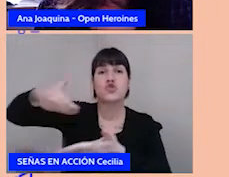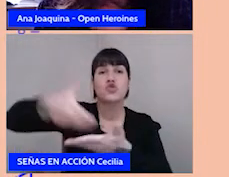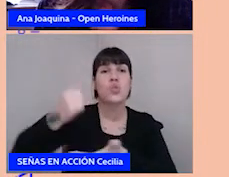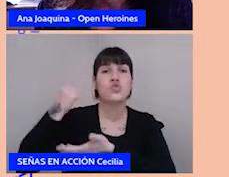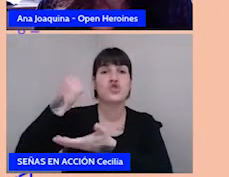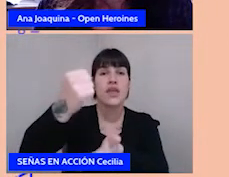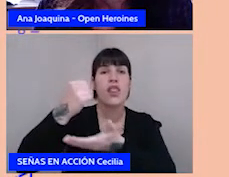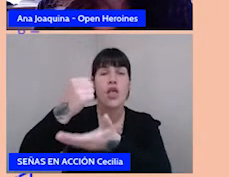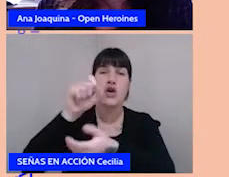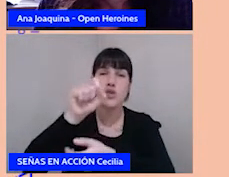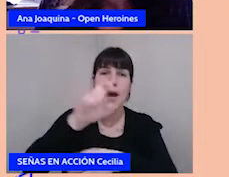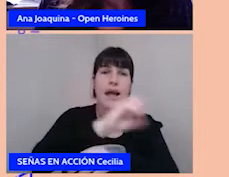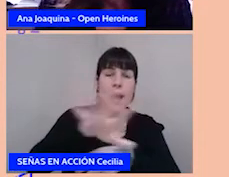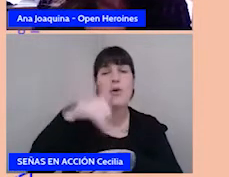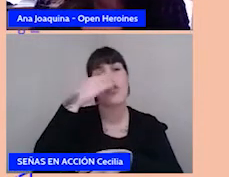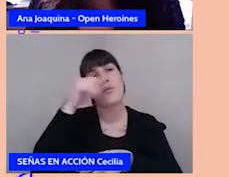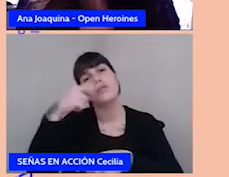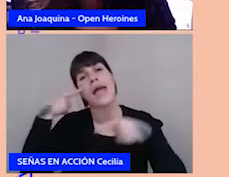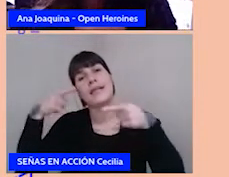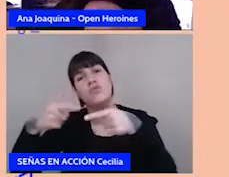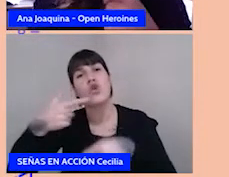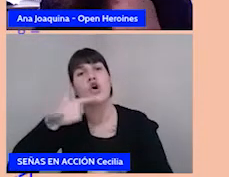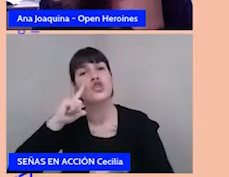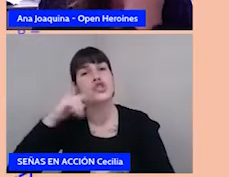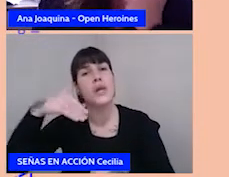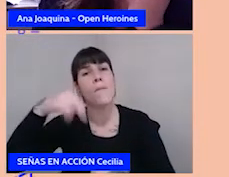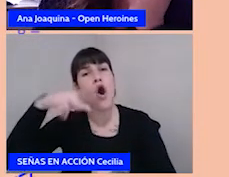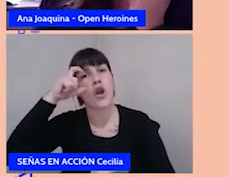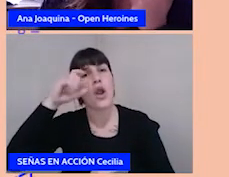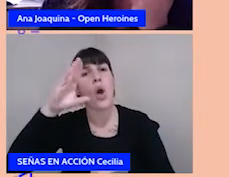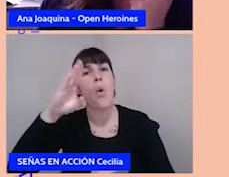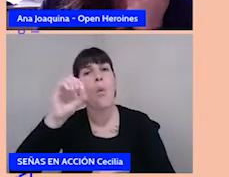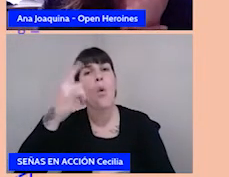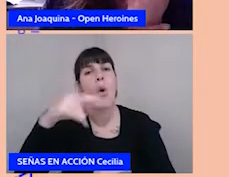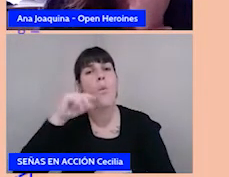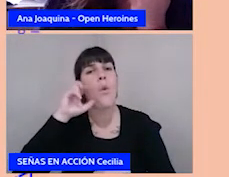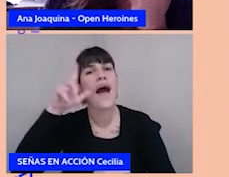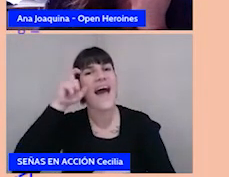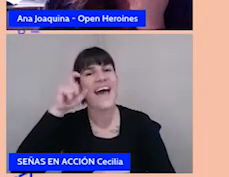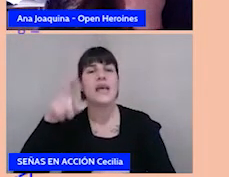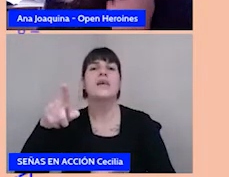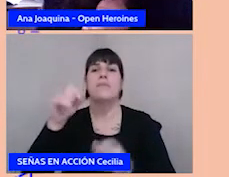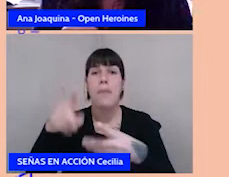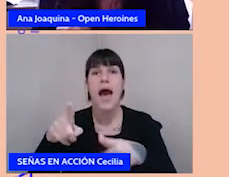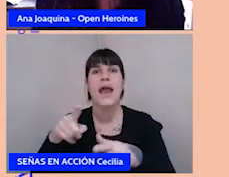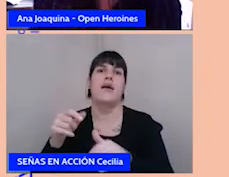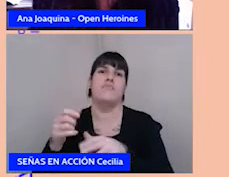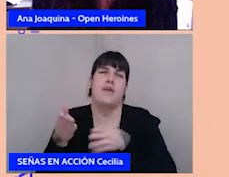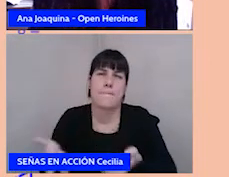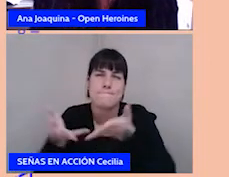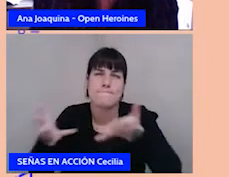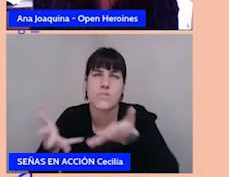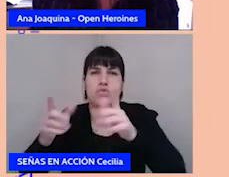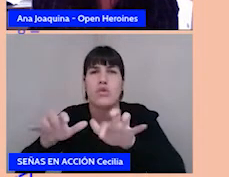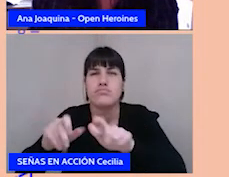en otras plataformas que ellas tenían sobre impulso de la situación de género y demás. Y sobre todo, digamos,